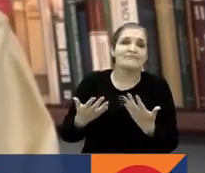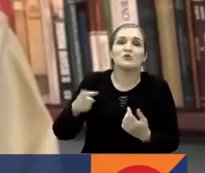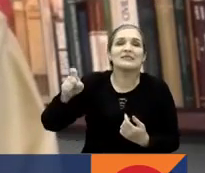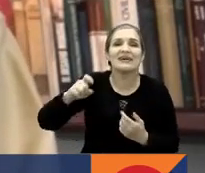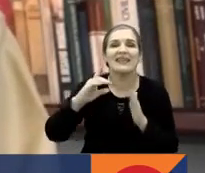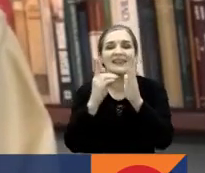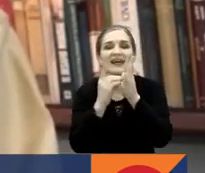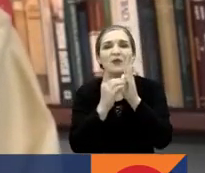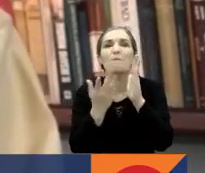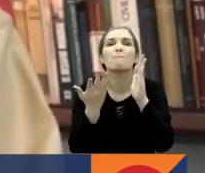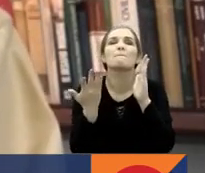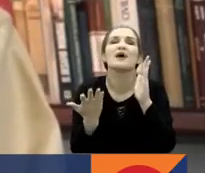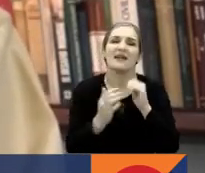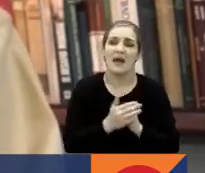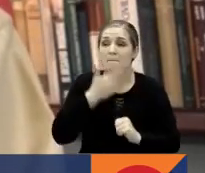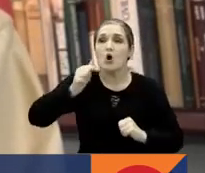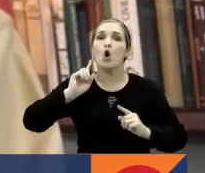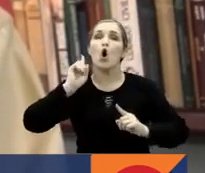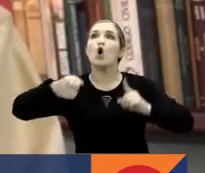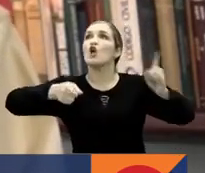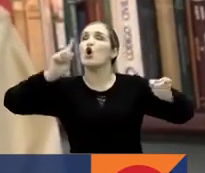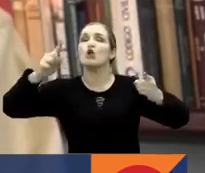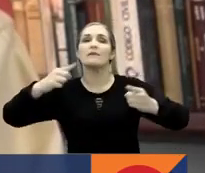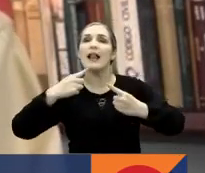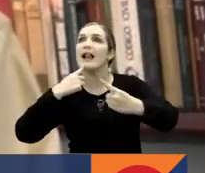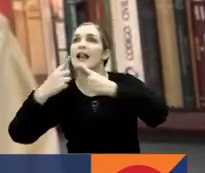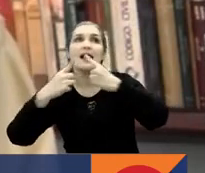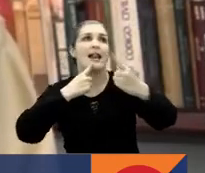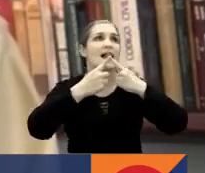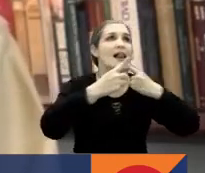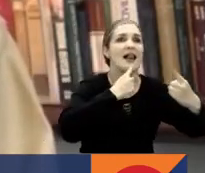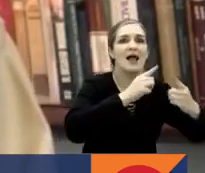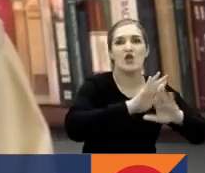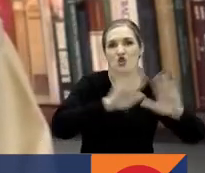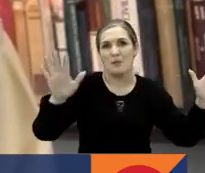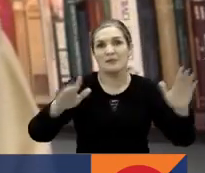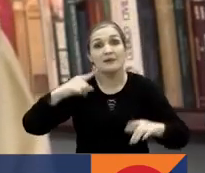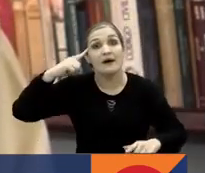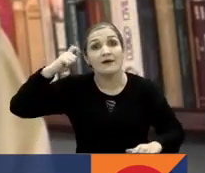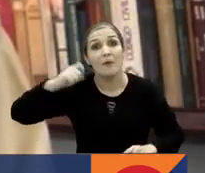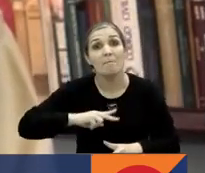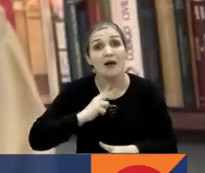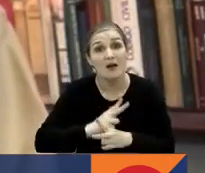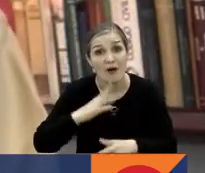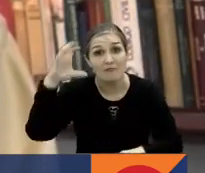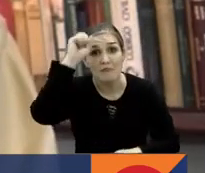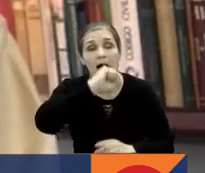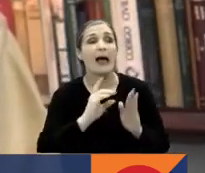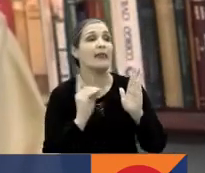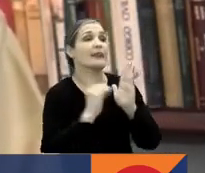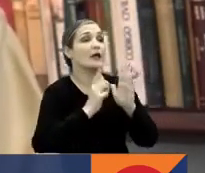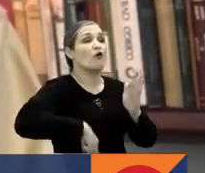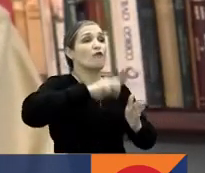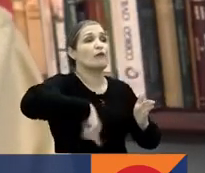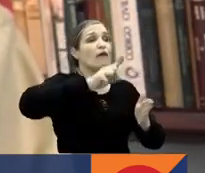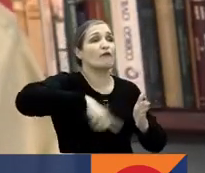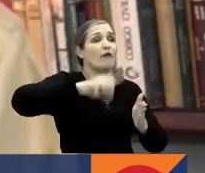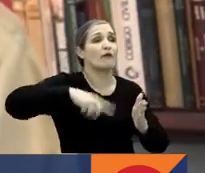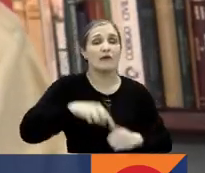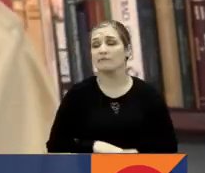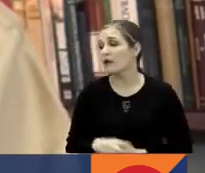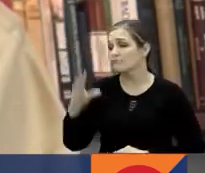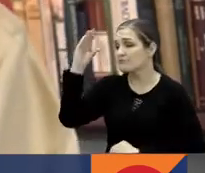las órdenes como corresponde, verbalmente, y no se someten a los riesgos de que se les califique que un decreto